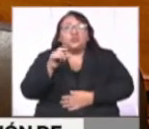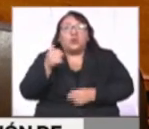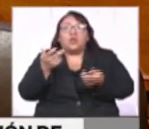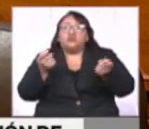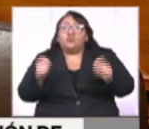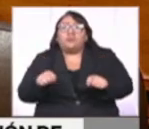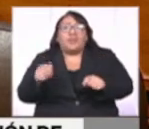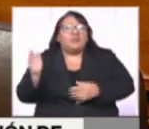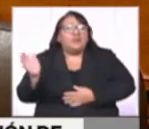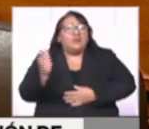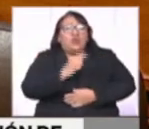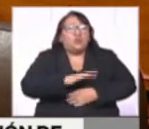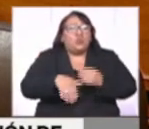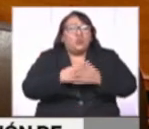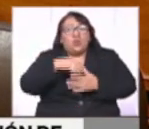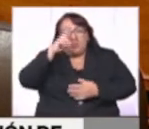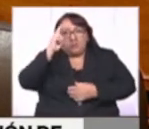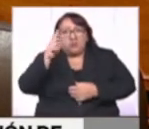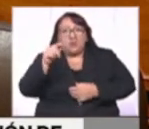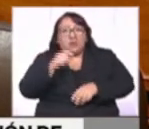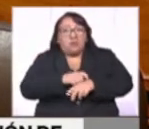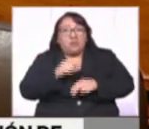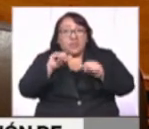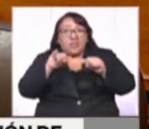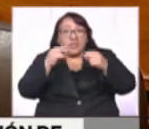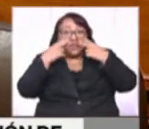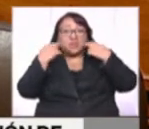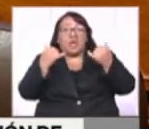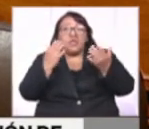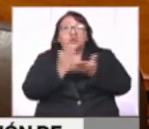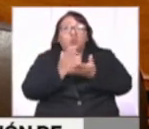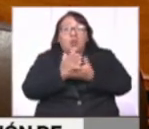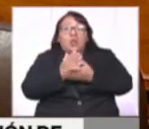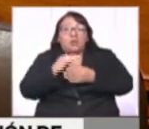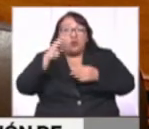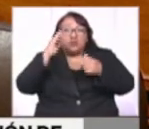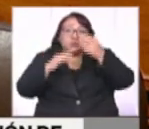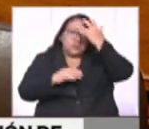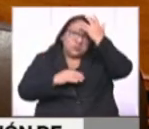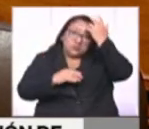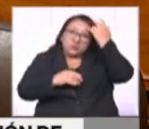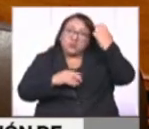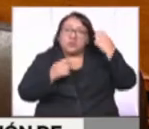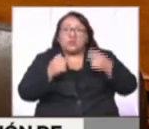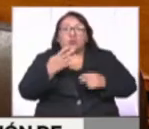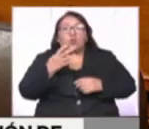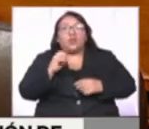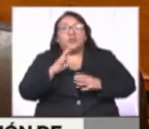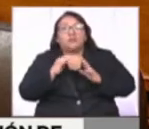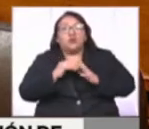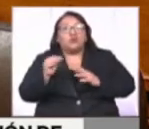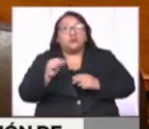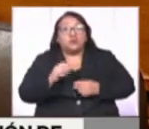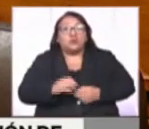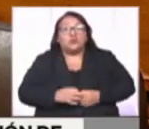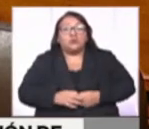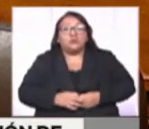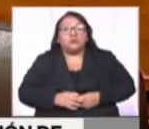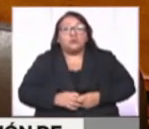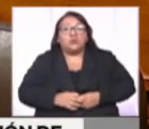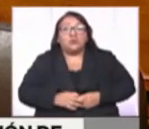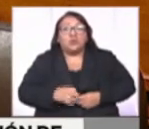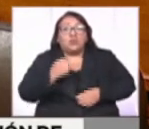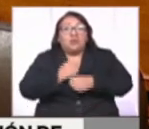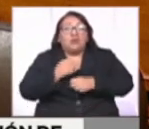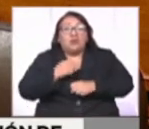paralizadas a nivel nacional. En Loreto, en Iquitos, hay una escuela de la policía que ha costado casi 40 millones de soles, una obra paralizada